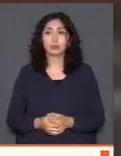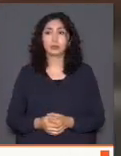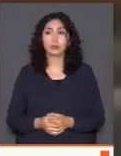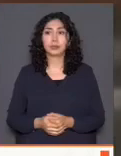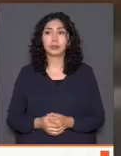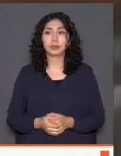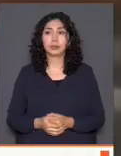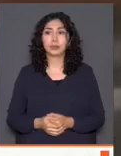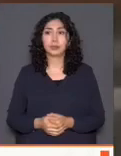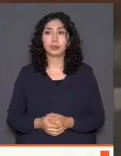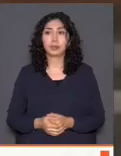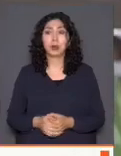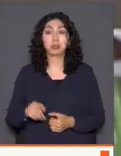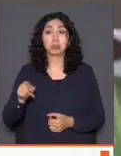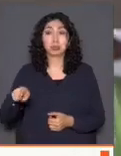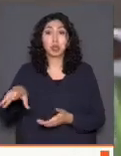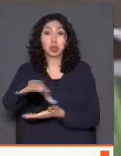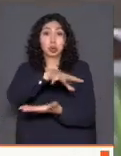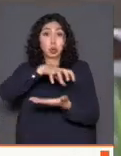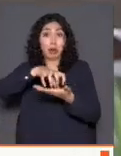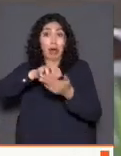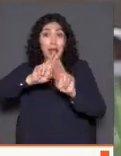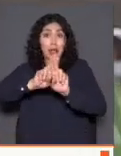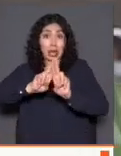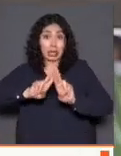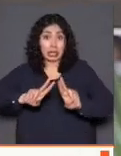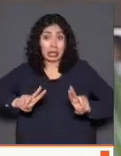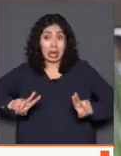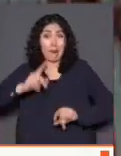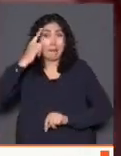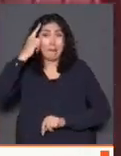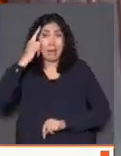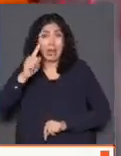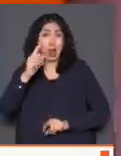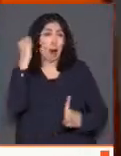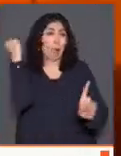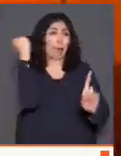Nica es una ciudad tranquila en general, pero los índices de homicidio hoy día están a la alza.